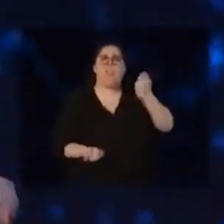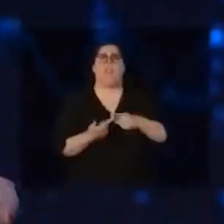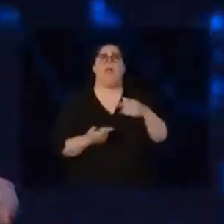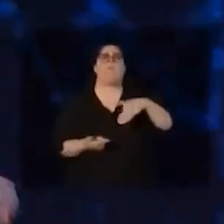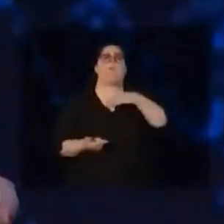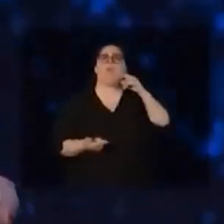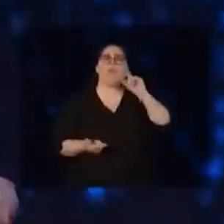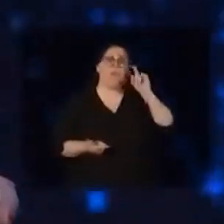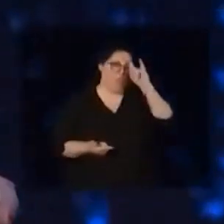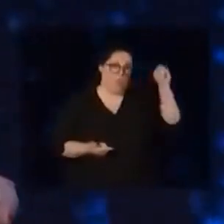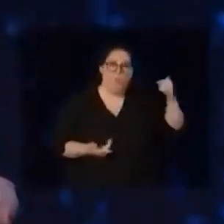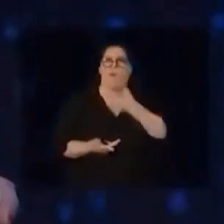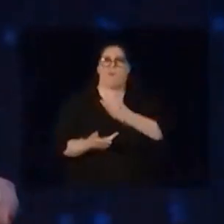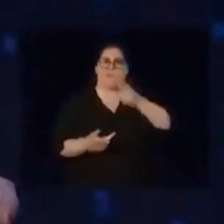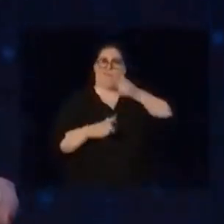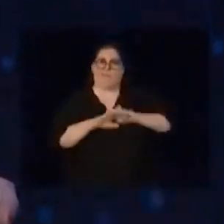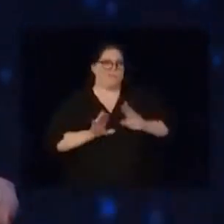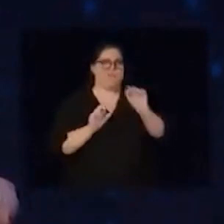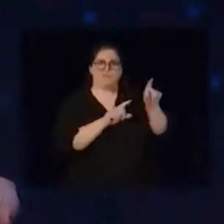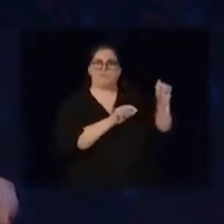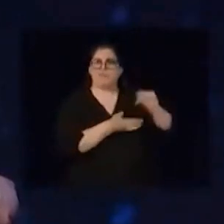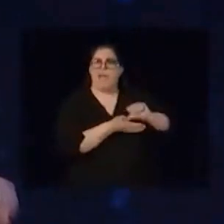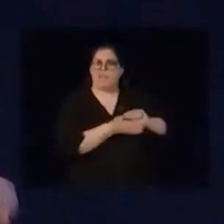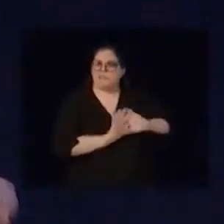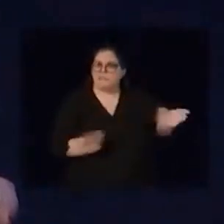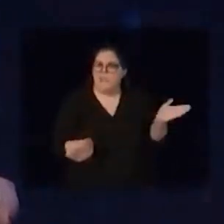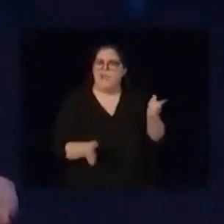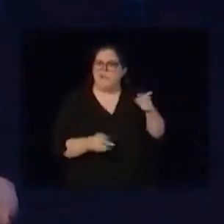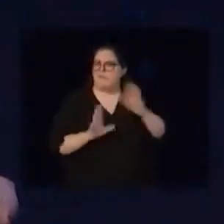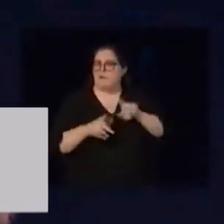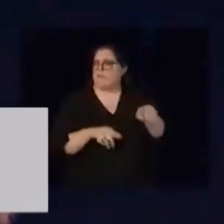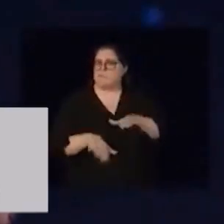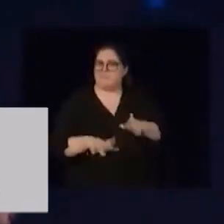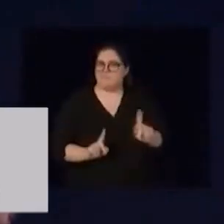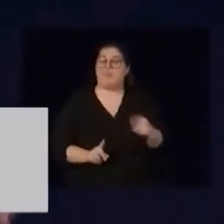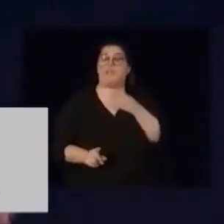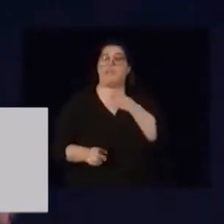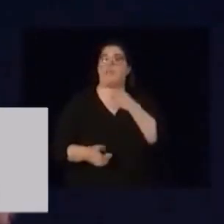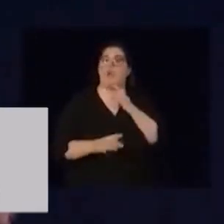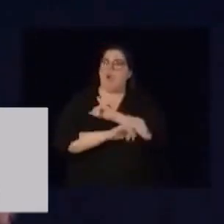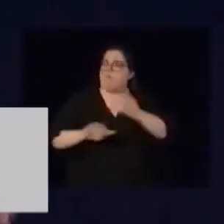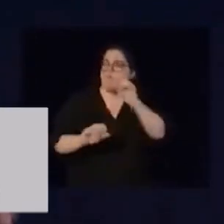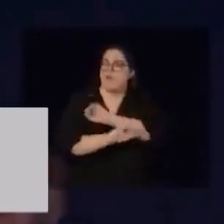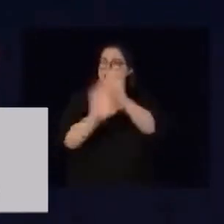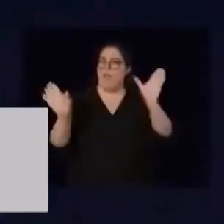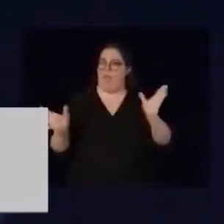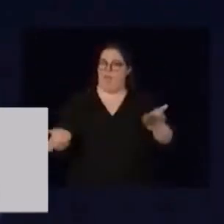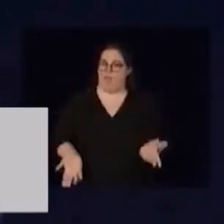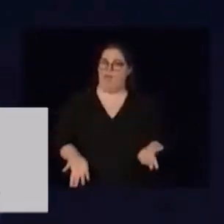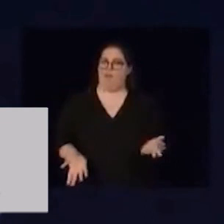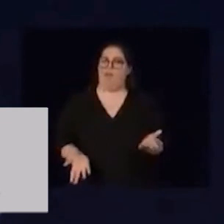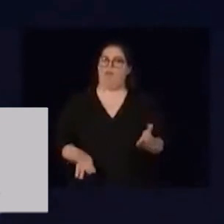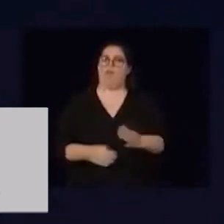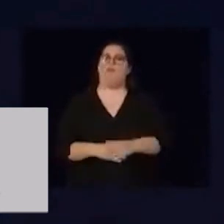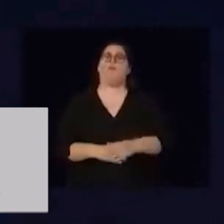humanos, Patricia Bullrich recordó su pasado en una organización juvenil y dijo que la única manera de hacer política es en paz